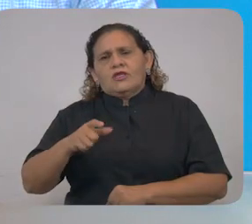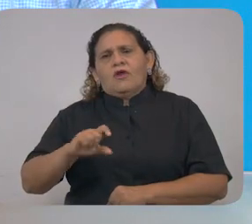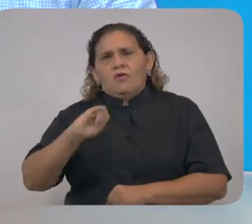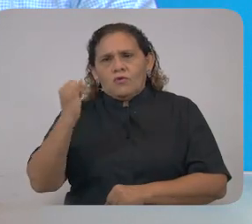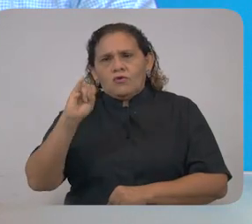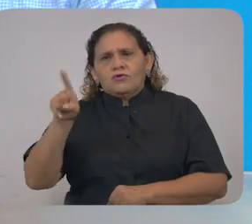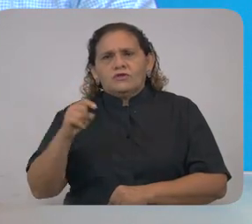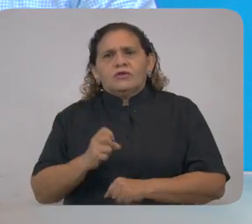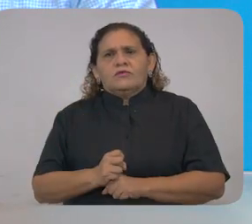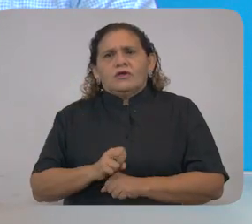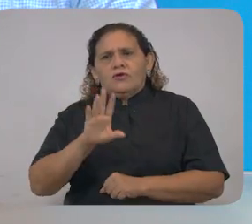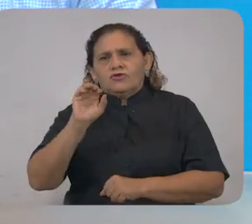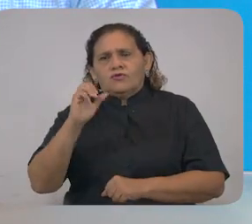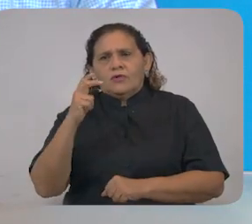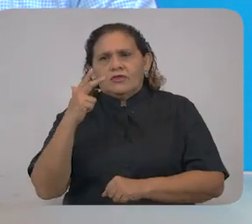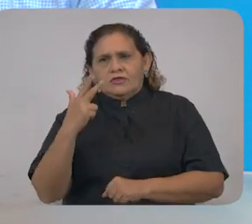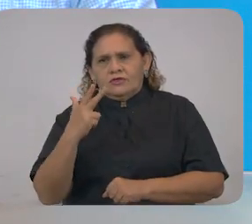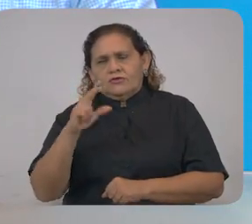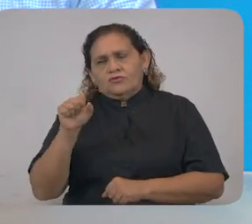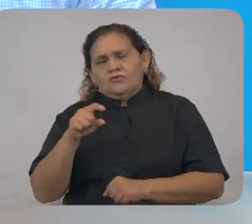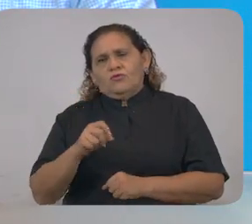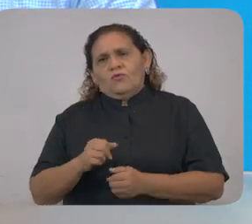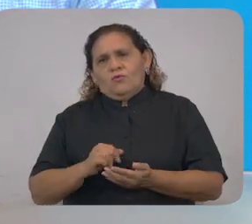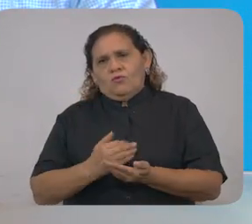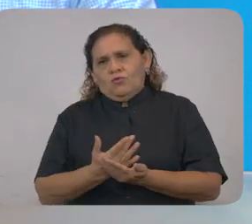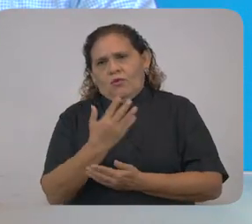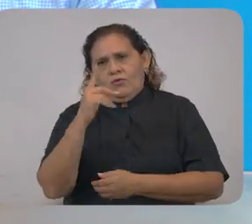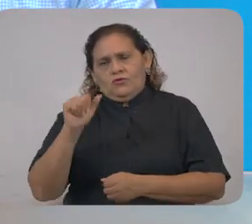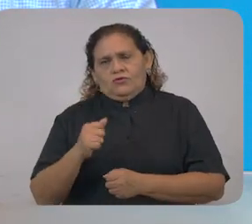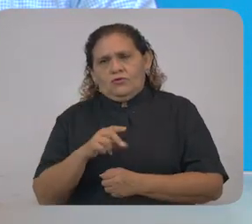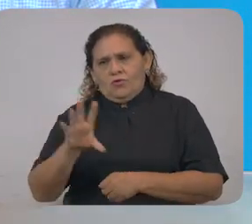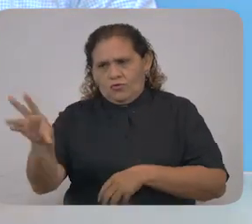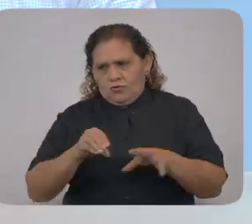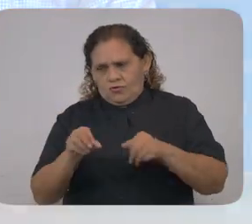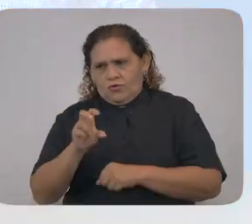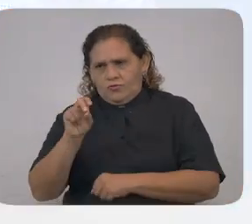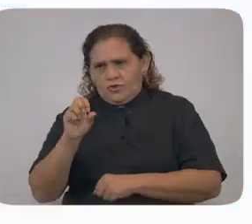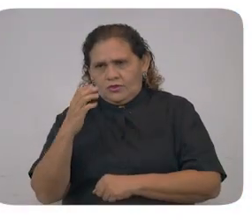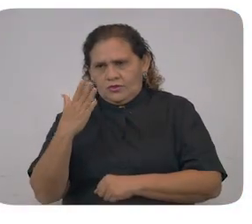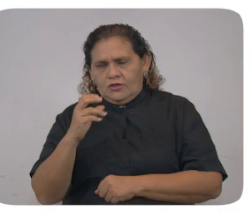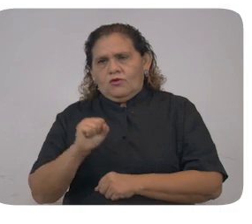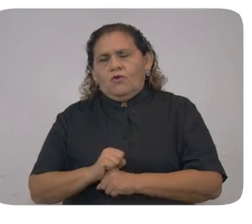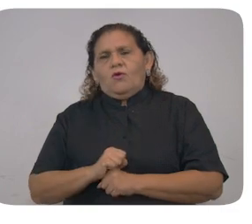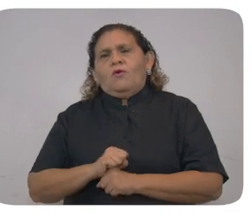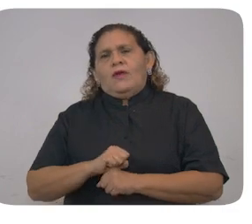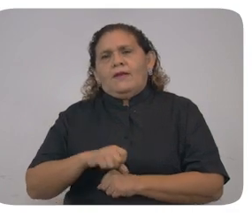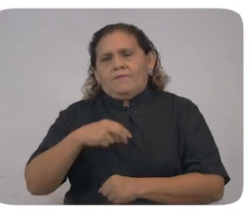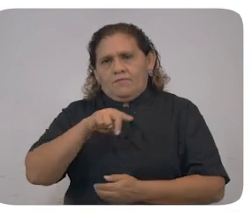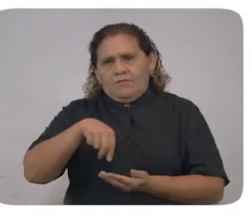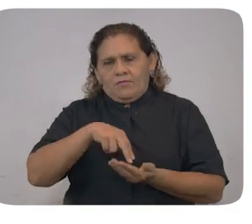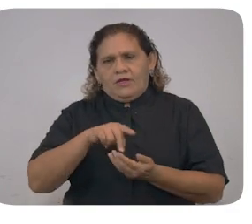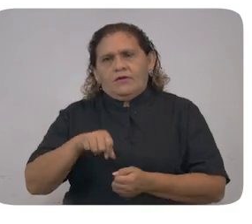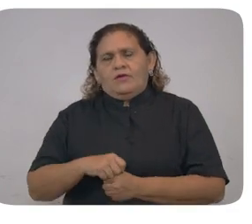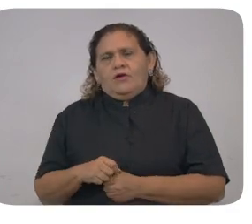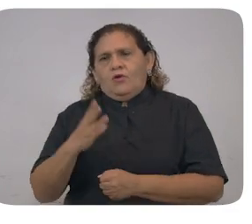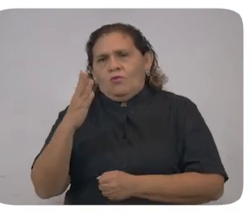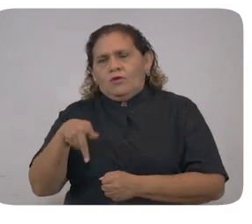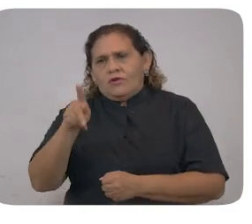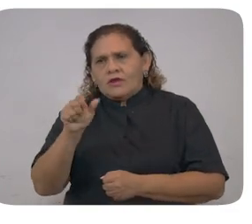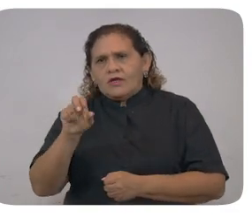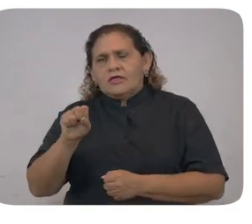informamos que se detectaron 58 nuevos contagios de coronavirus, 35 en Mérida, 4 en Canacín, 3 en